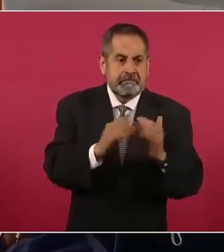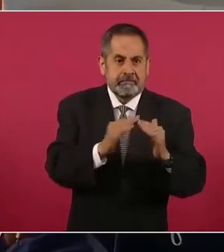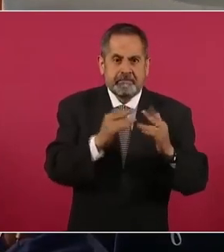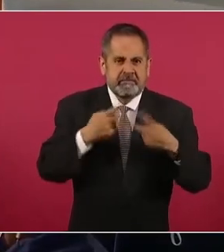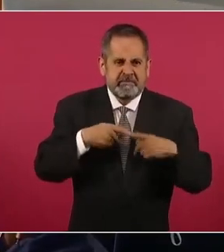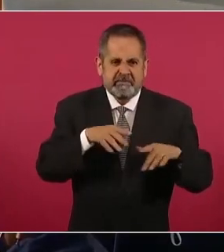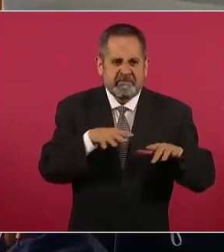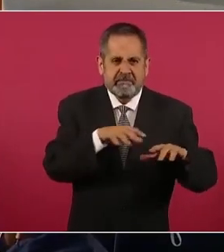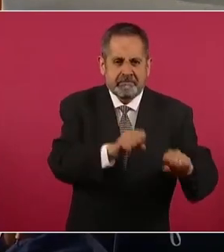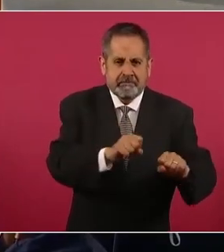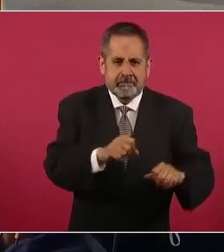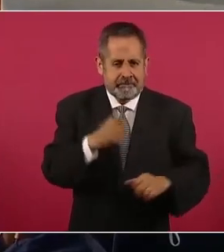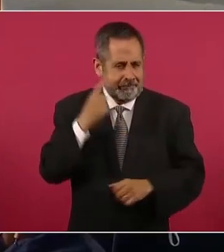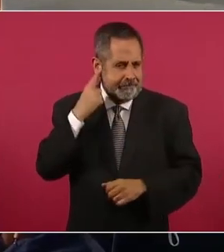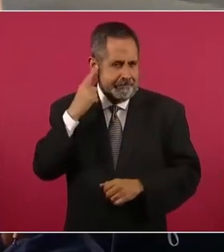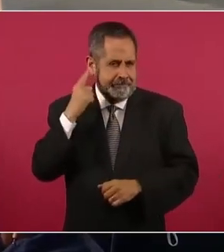trata